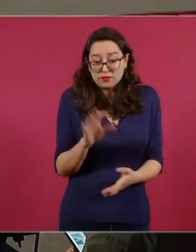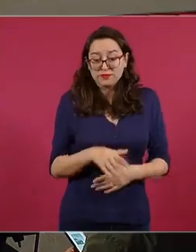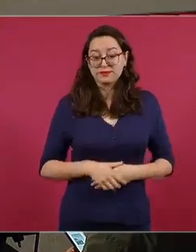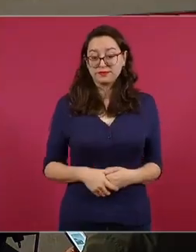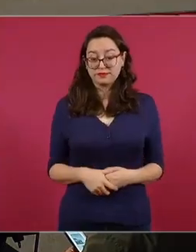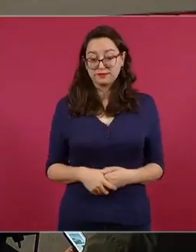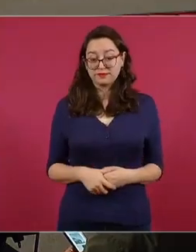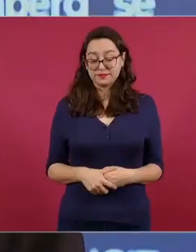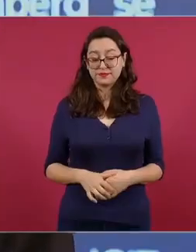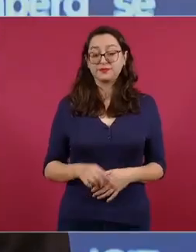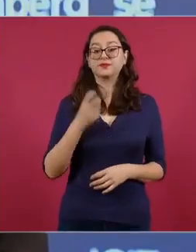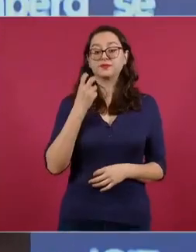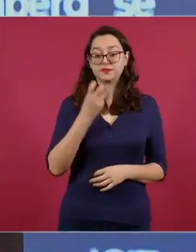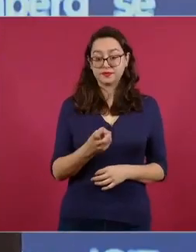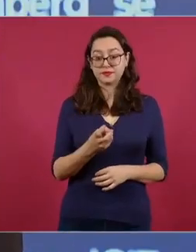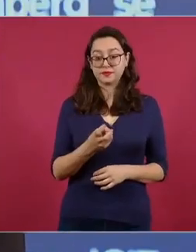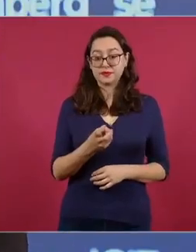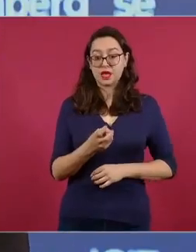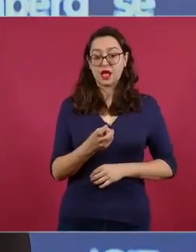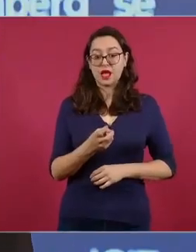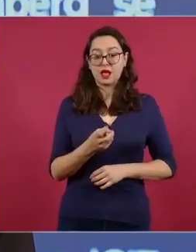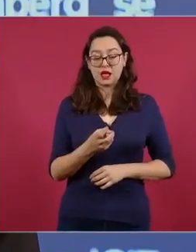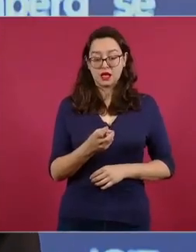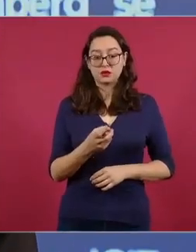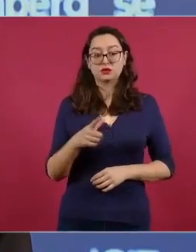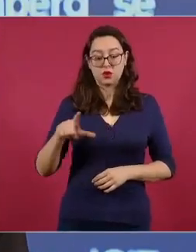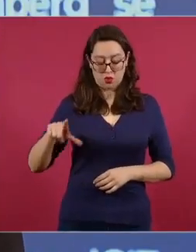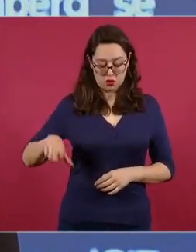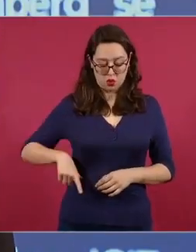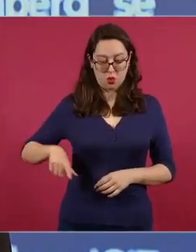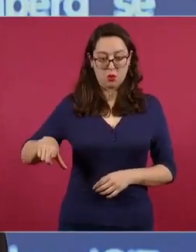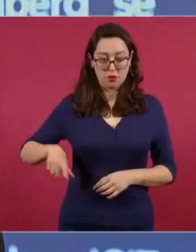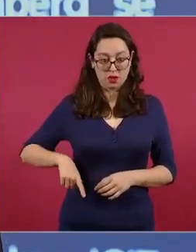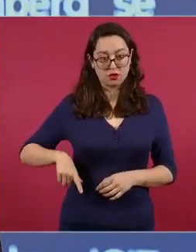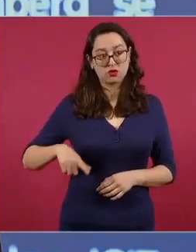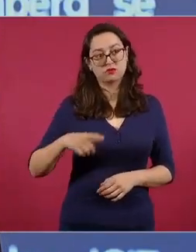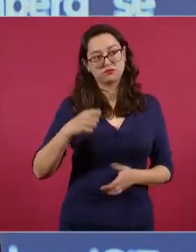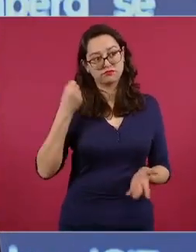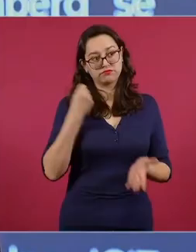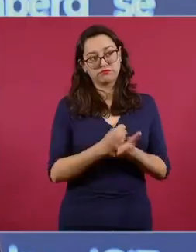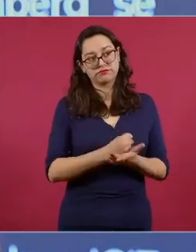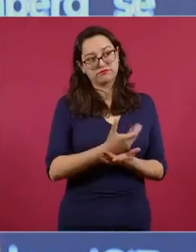Y por lo tanto, el gobierno mexicano exige que se lo devuelvan,